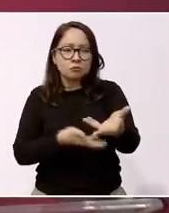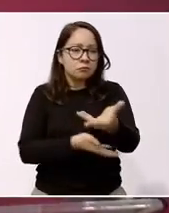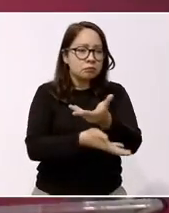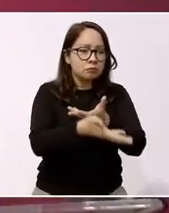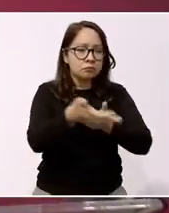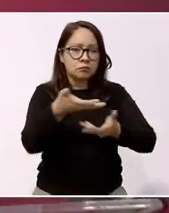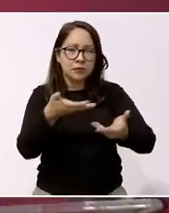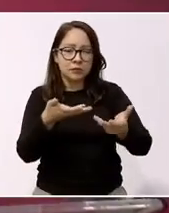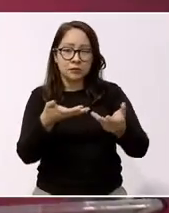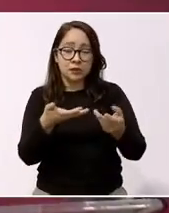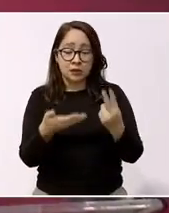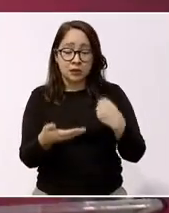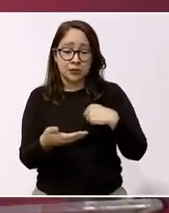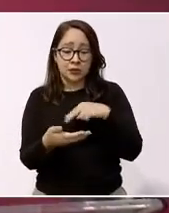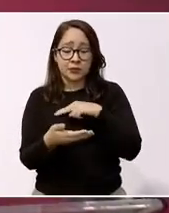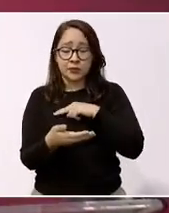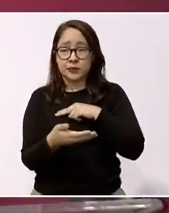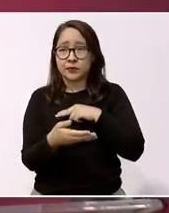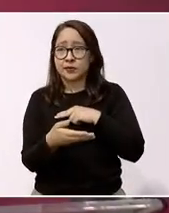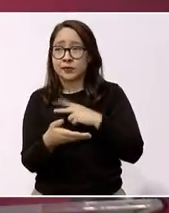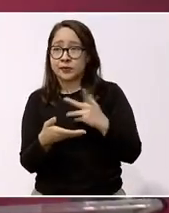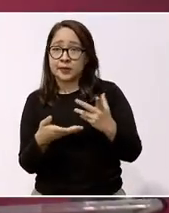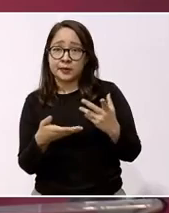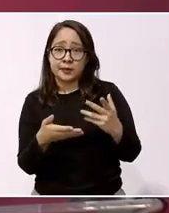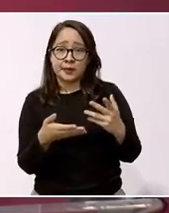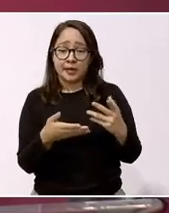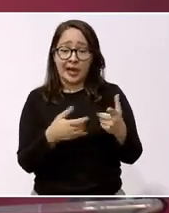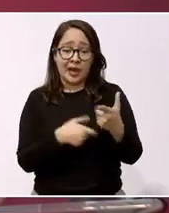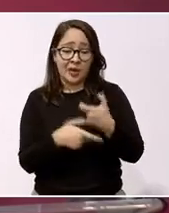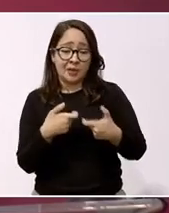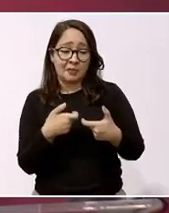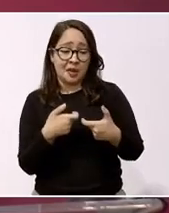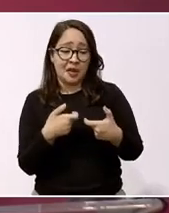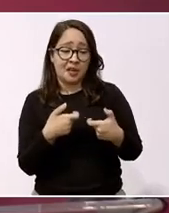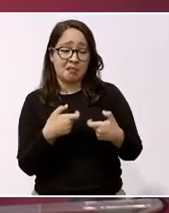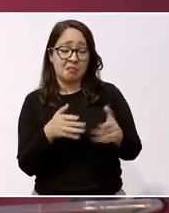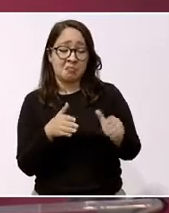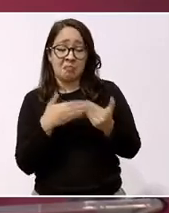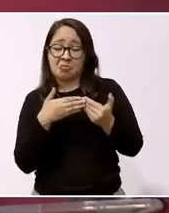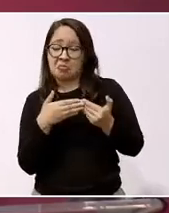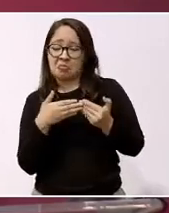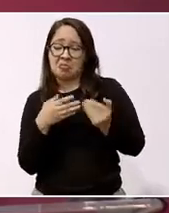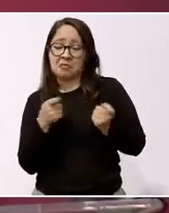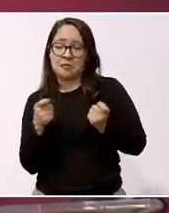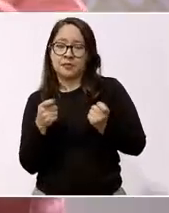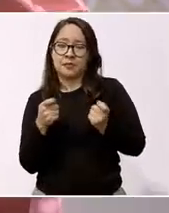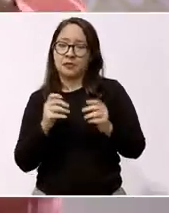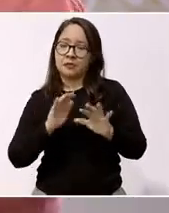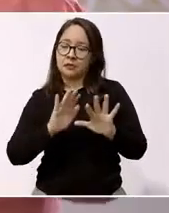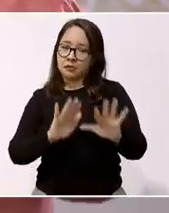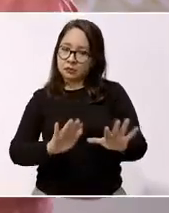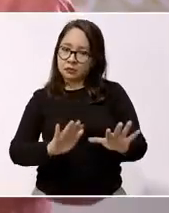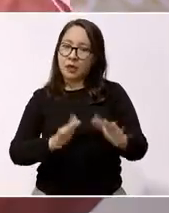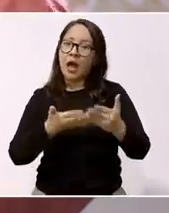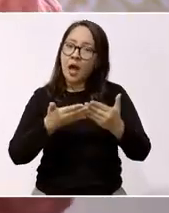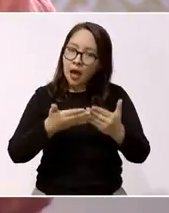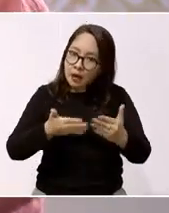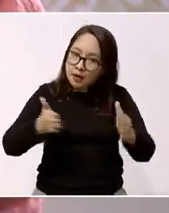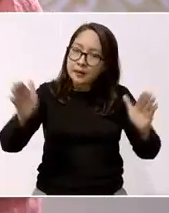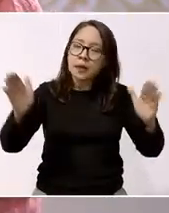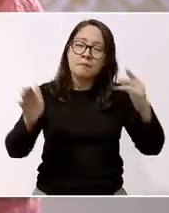no cerrar nuestra economía, sino abrir para que